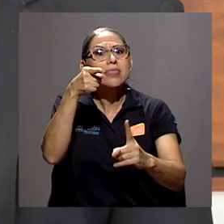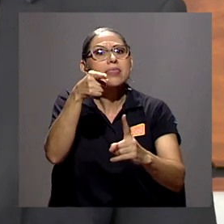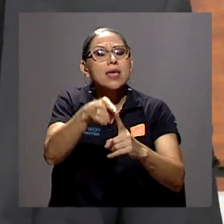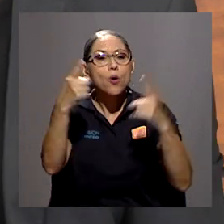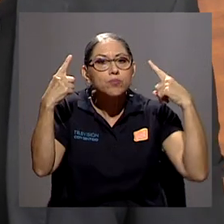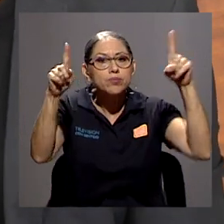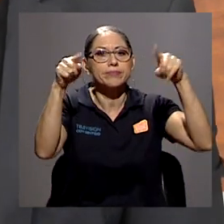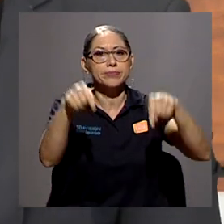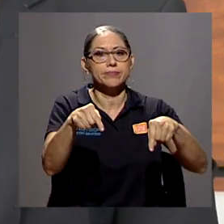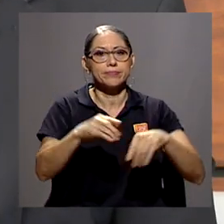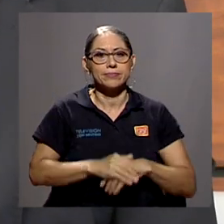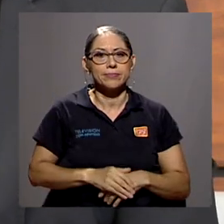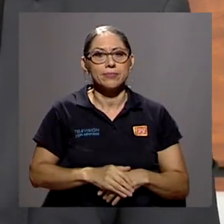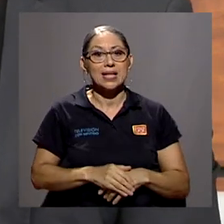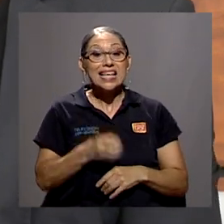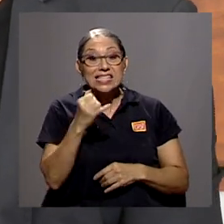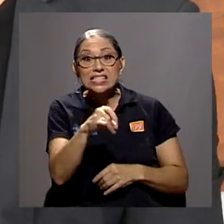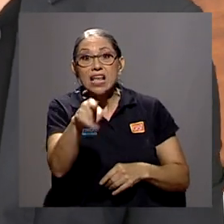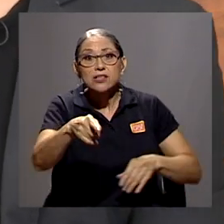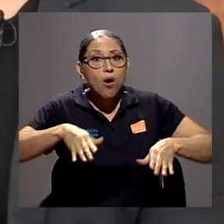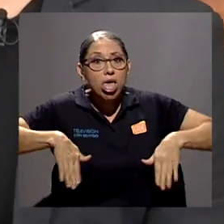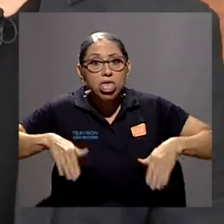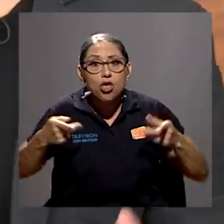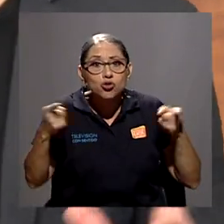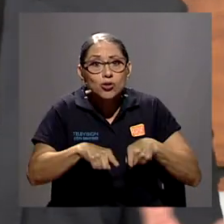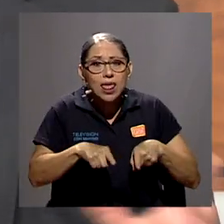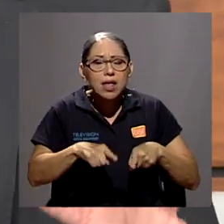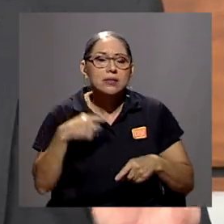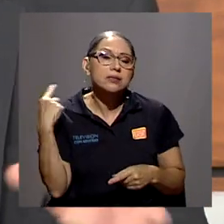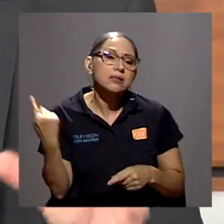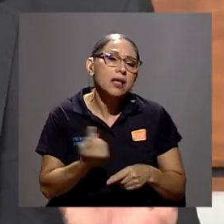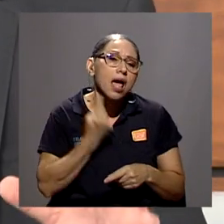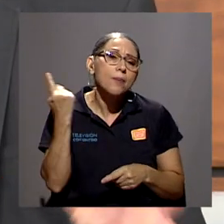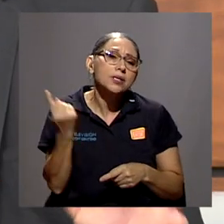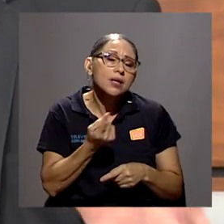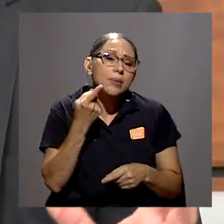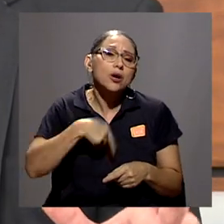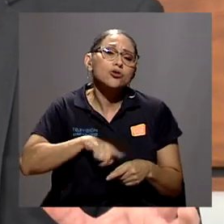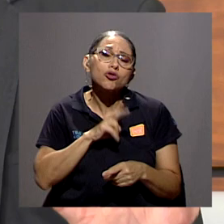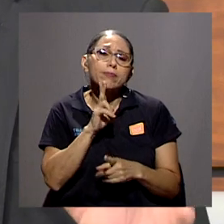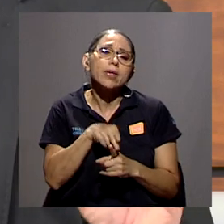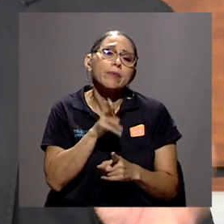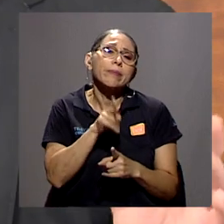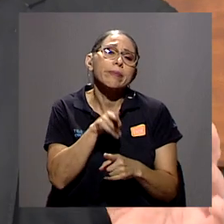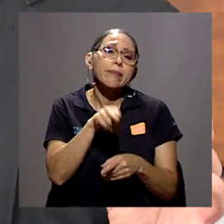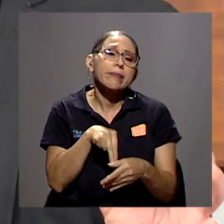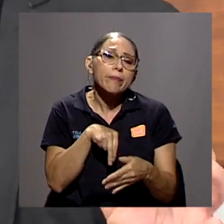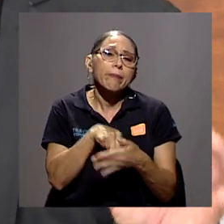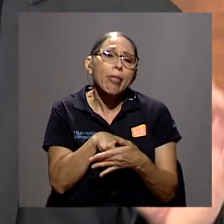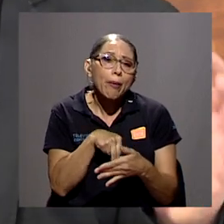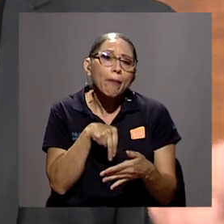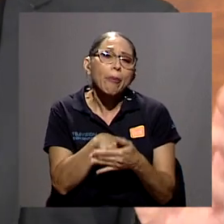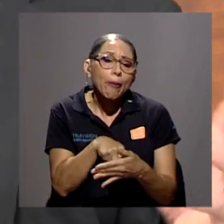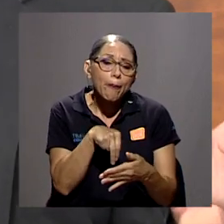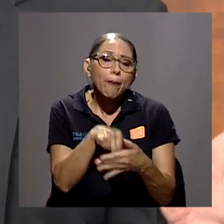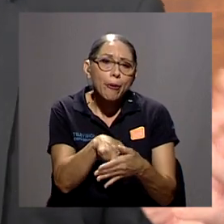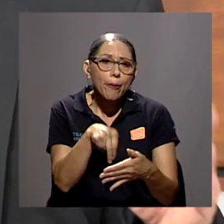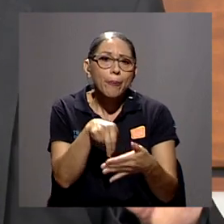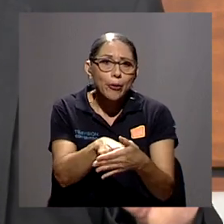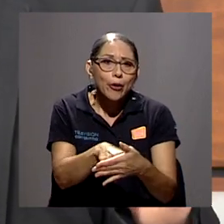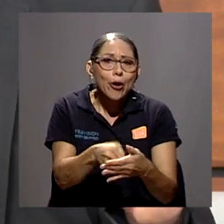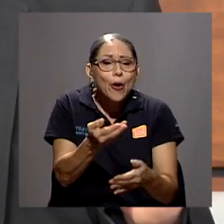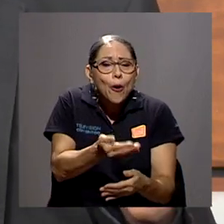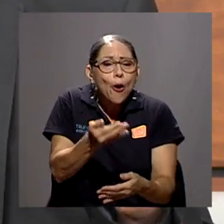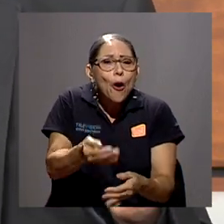punto mientras eso no suceda nos estaremos tropezando siempre con las mismas pérez y estás en el camino que son pequeñas cosas que definen cosas